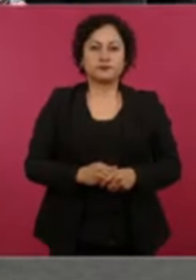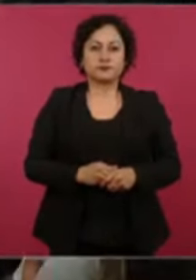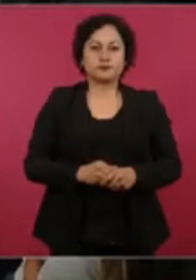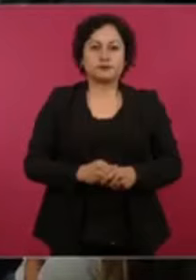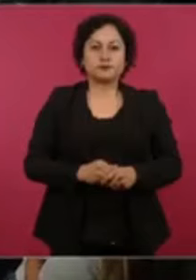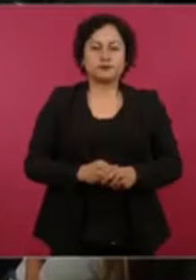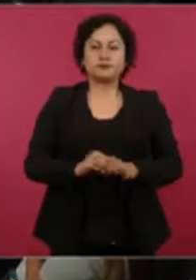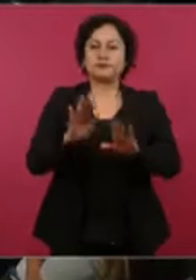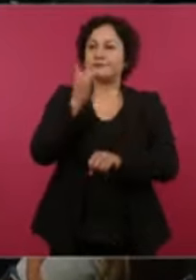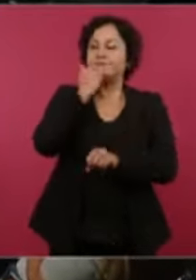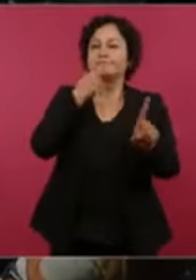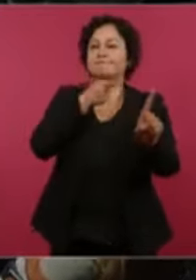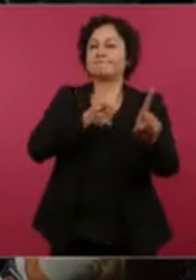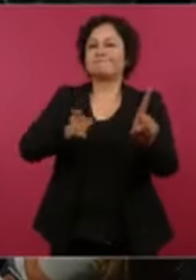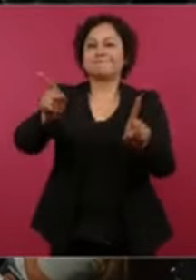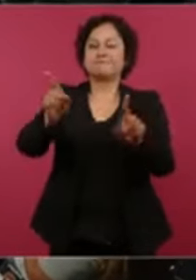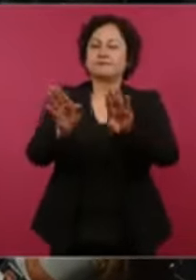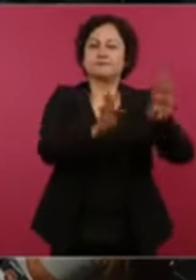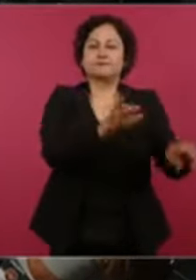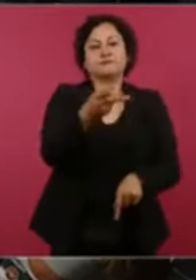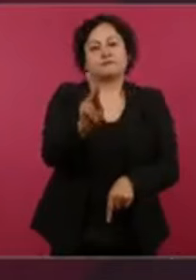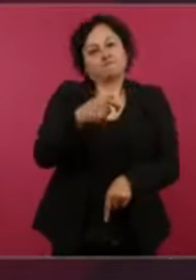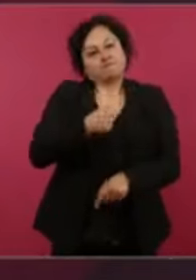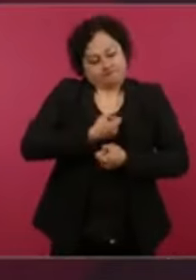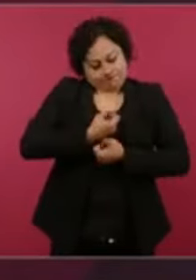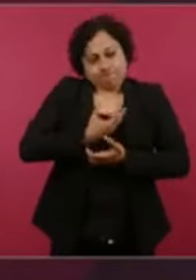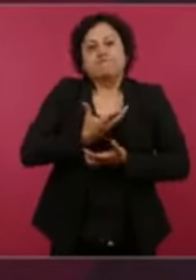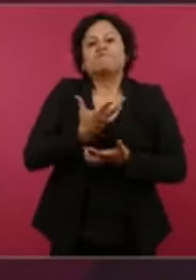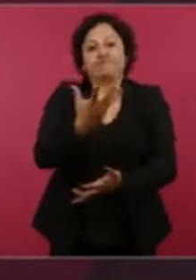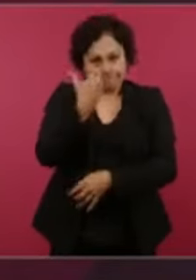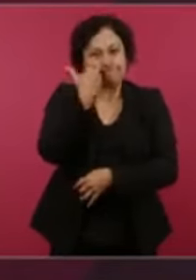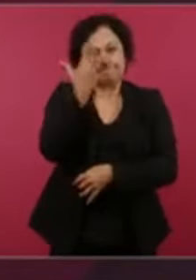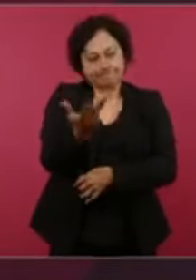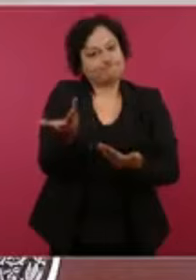Ya nos desviamos un poco, pero tenía ganas de